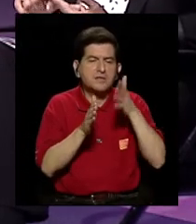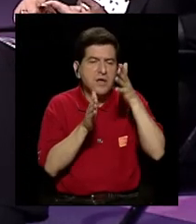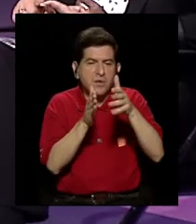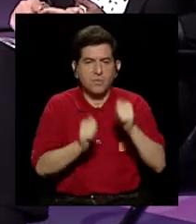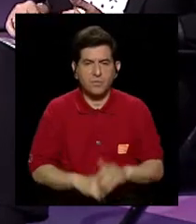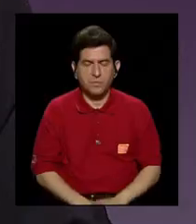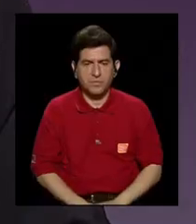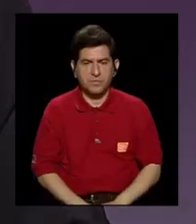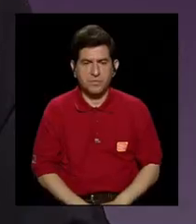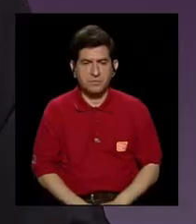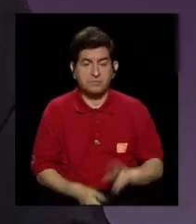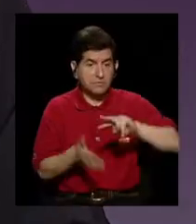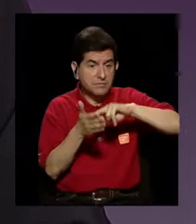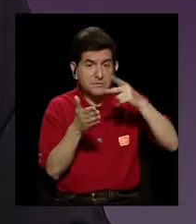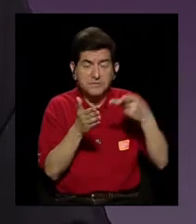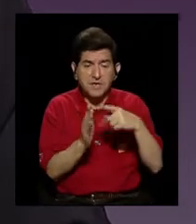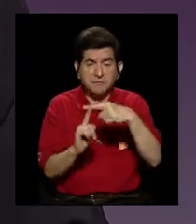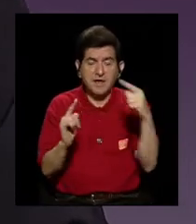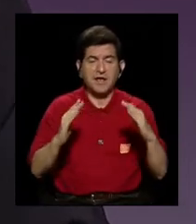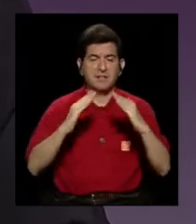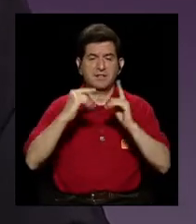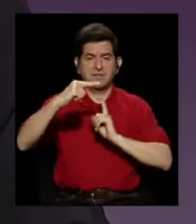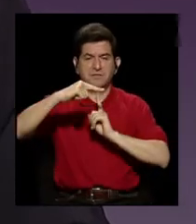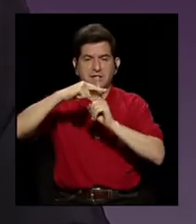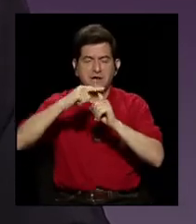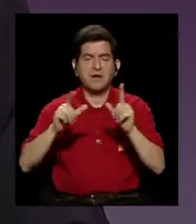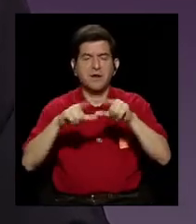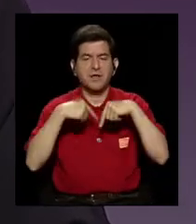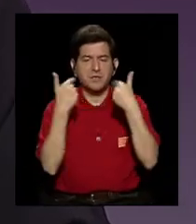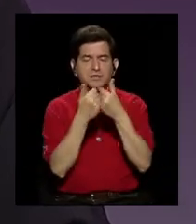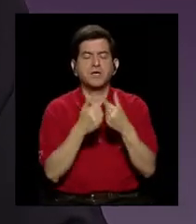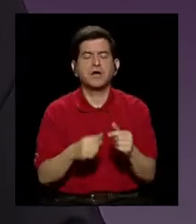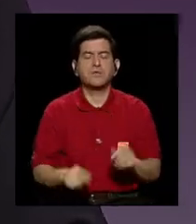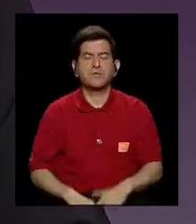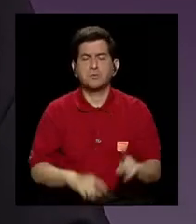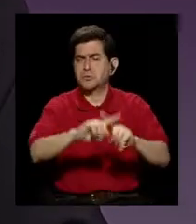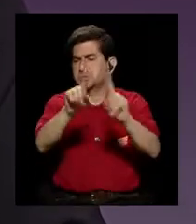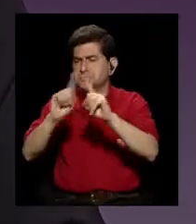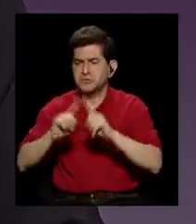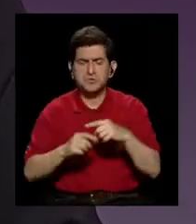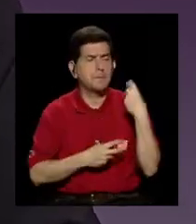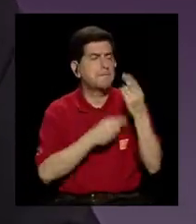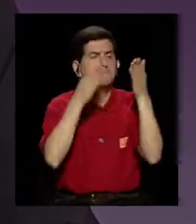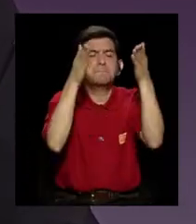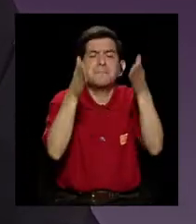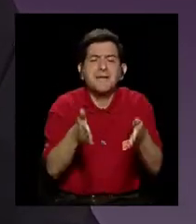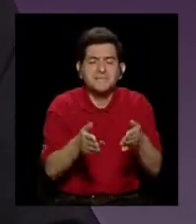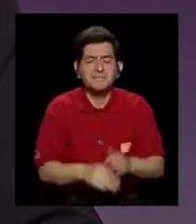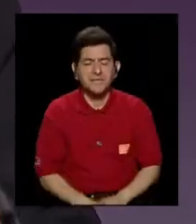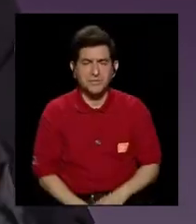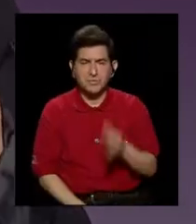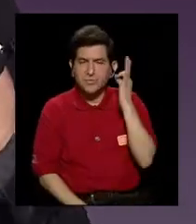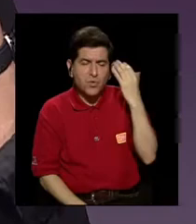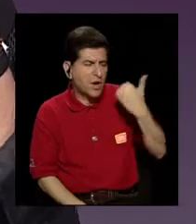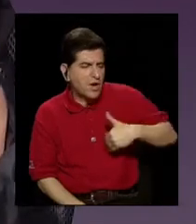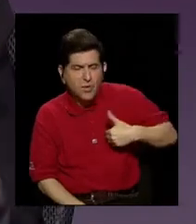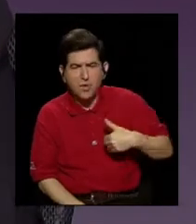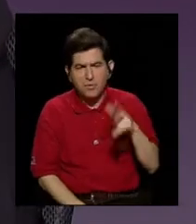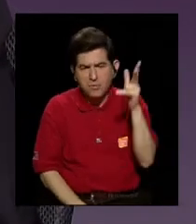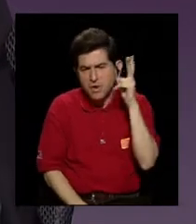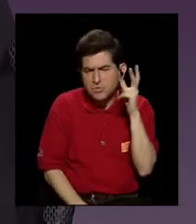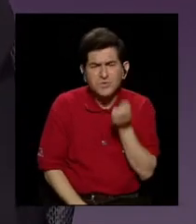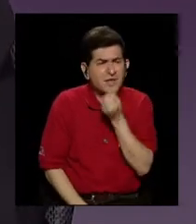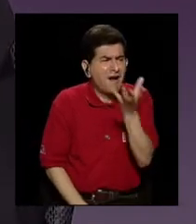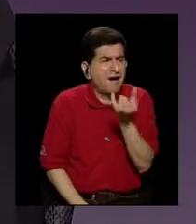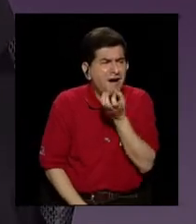las redes de cuido van desde la iglesia, los grupos colectivos, el vecino, la vecina, que si está oyendo los